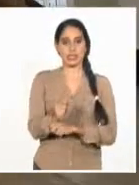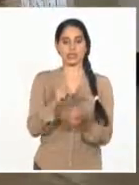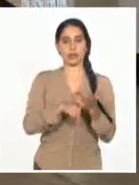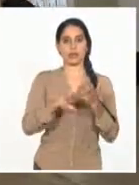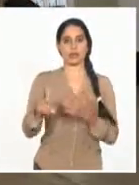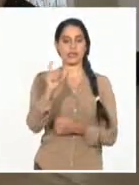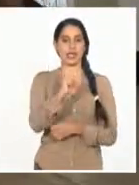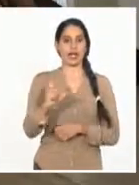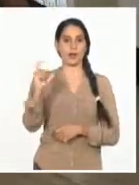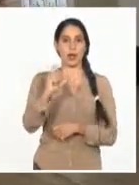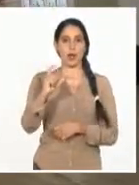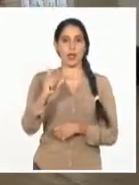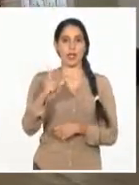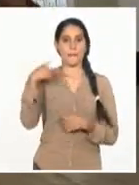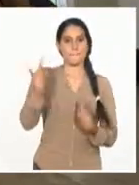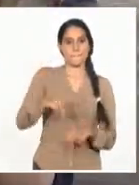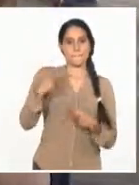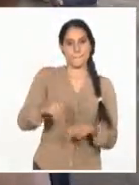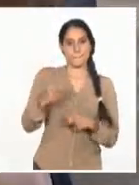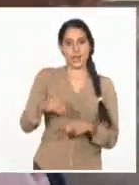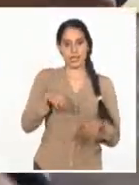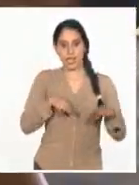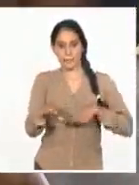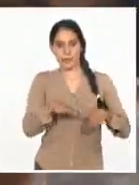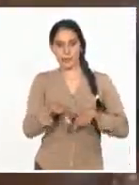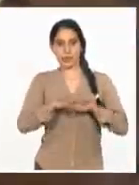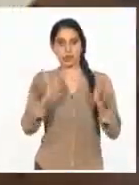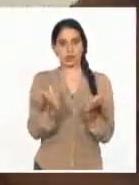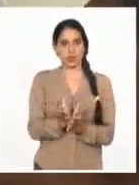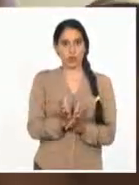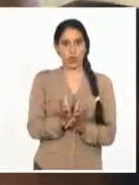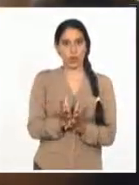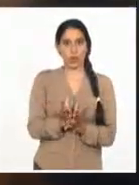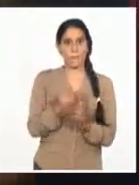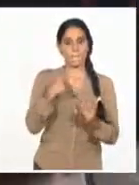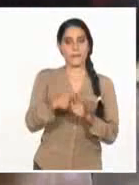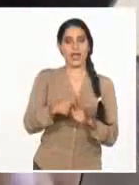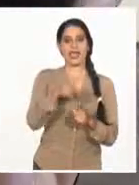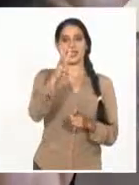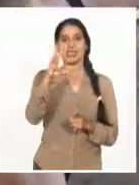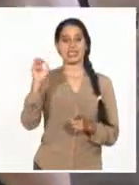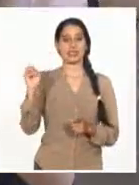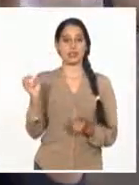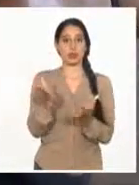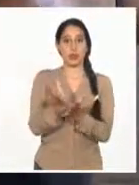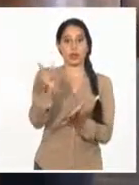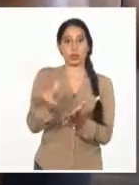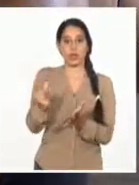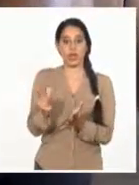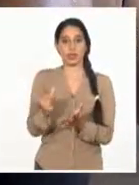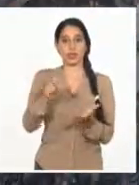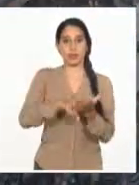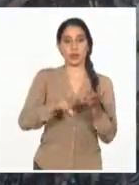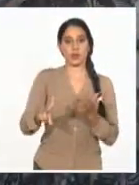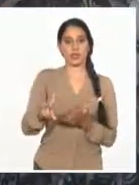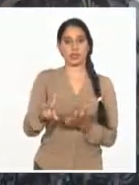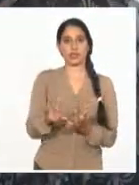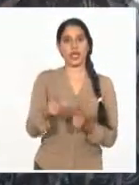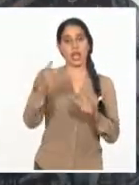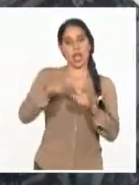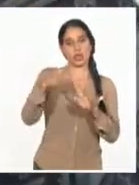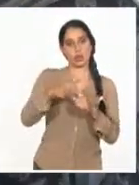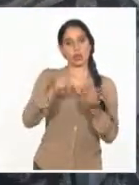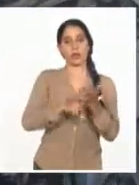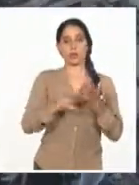brindan preparación técnica y práctica a más de 300 estudiantes de la provincia de Ciego de Ávila y Las Tunas. Entran